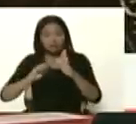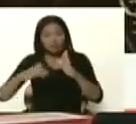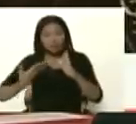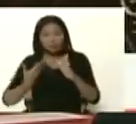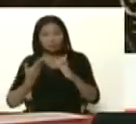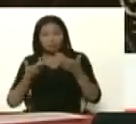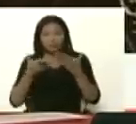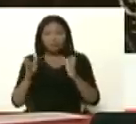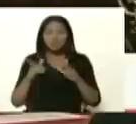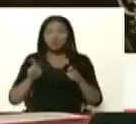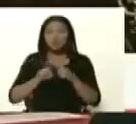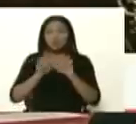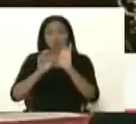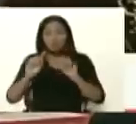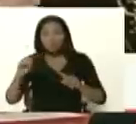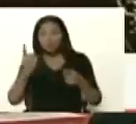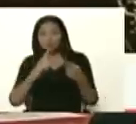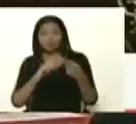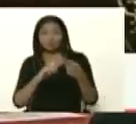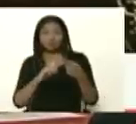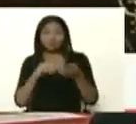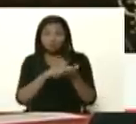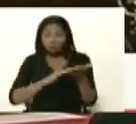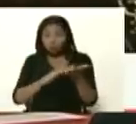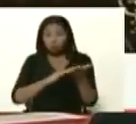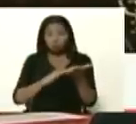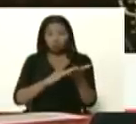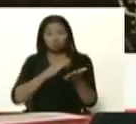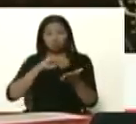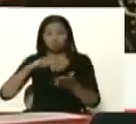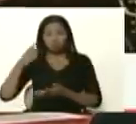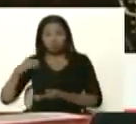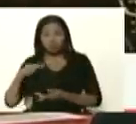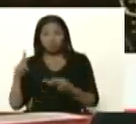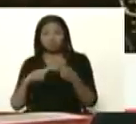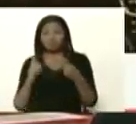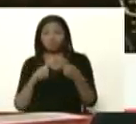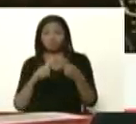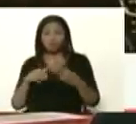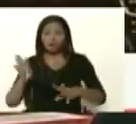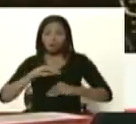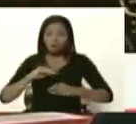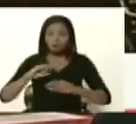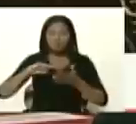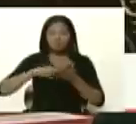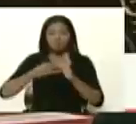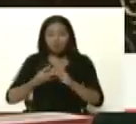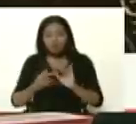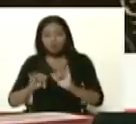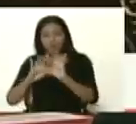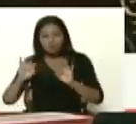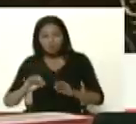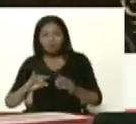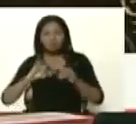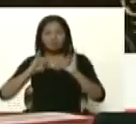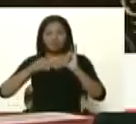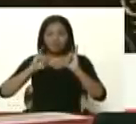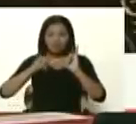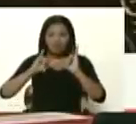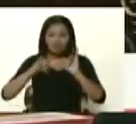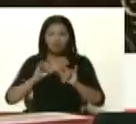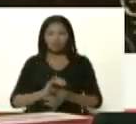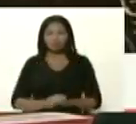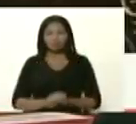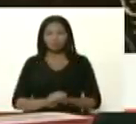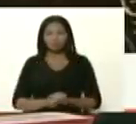nos permitiese, en primer lugar, bueno, recuperar lo que teníamos, y en segundo lugar, apropiarnos tecnológicamente a través de la ingeniería reversa. Es